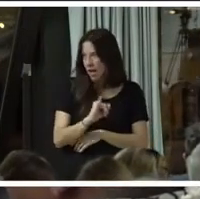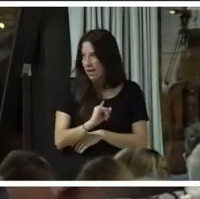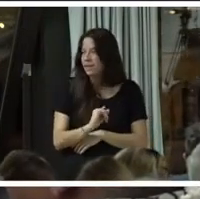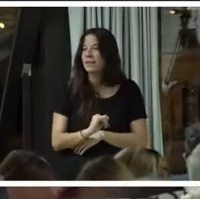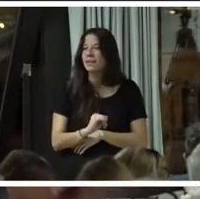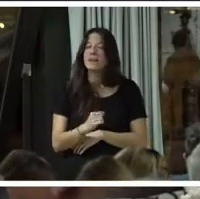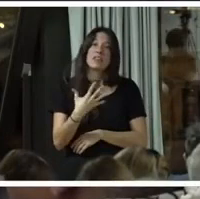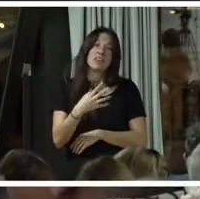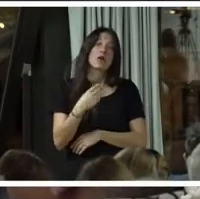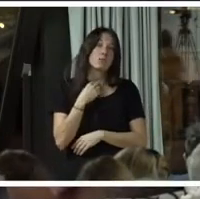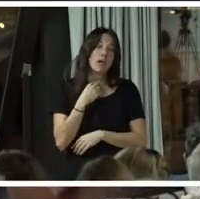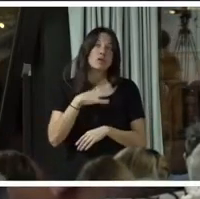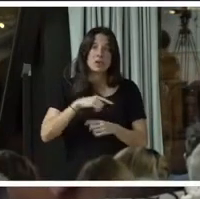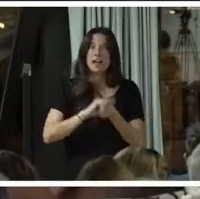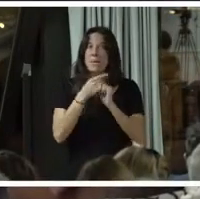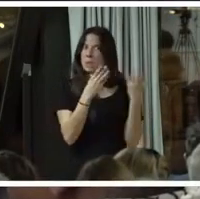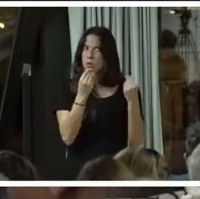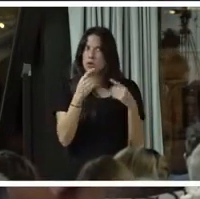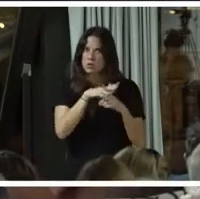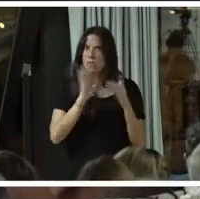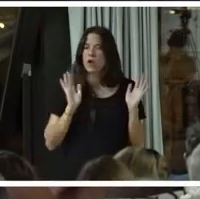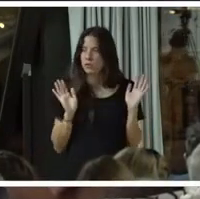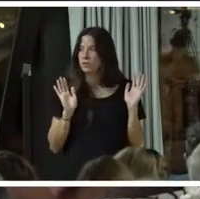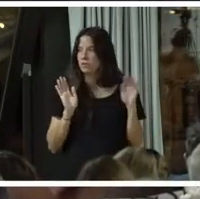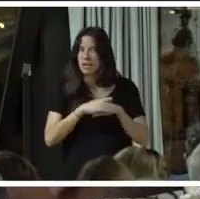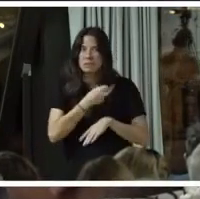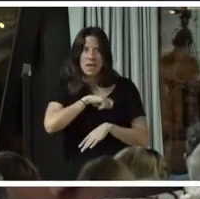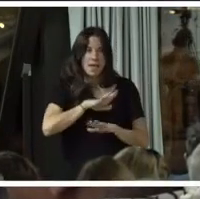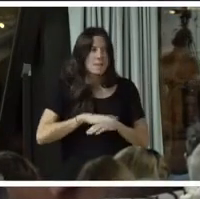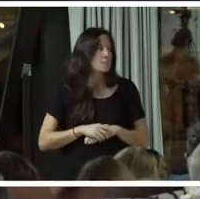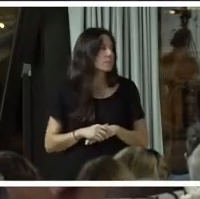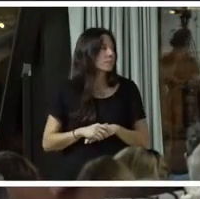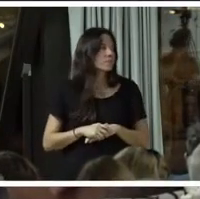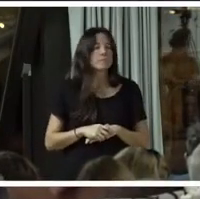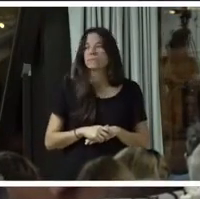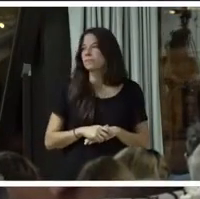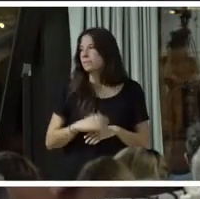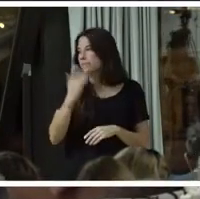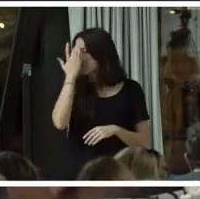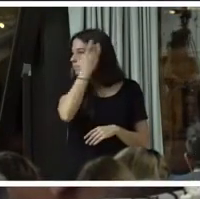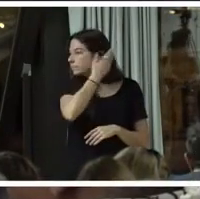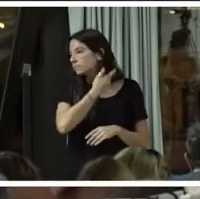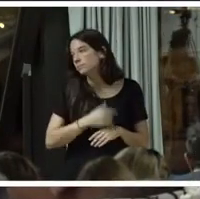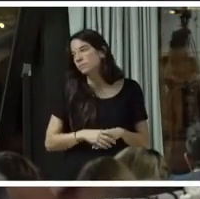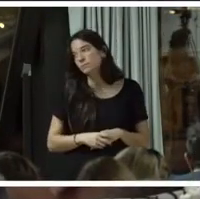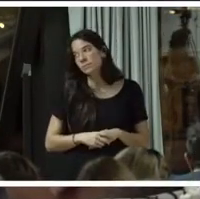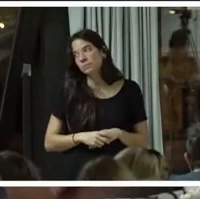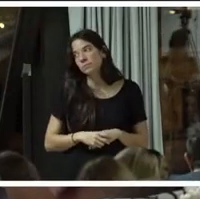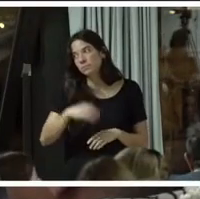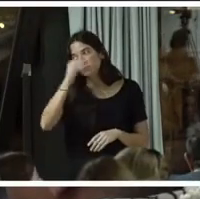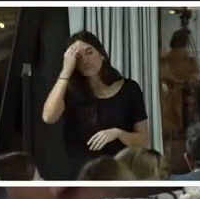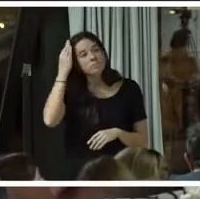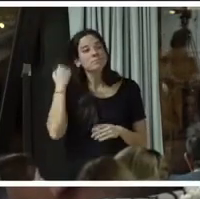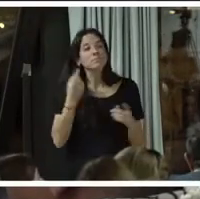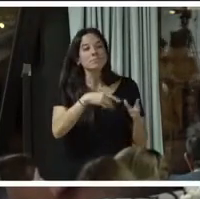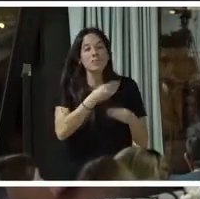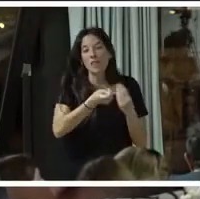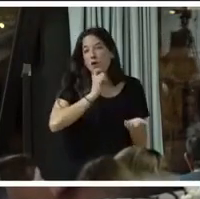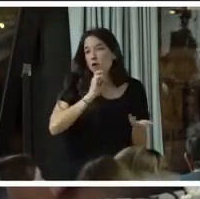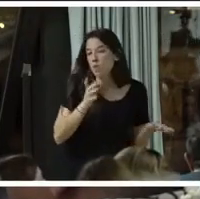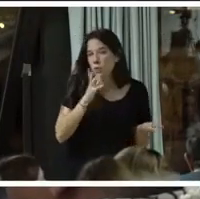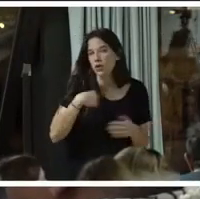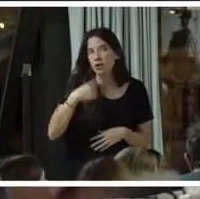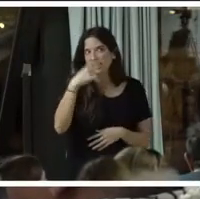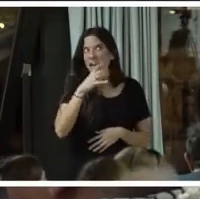esos cinco diputados cambiaría mucho para España eh cómo va a ser porque sí que usted